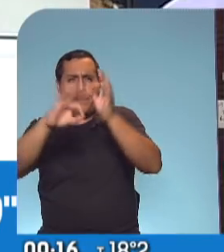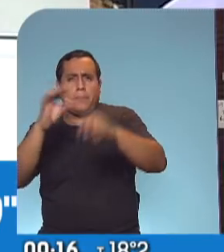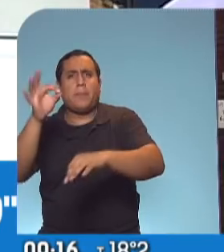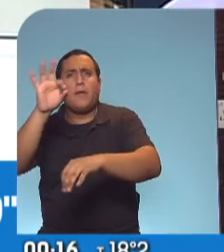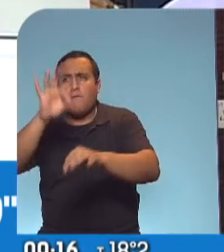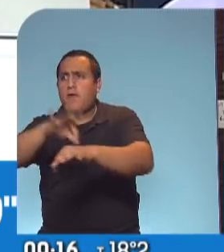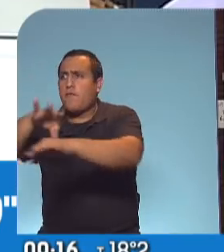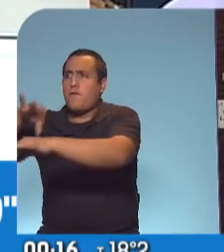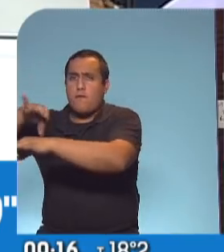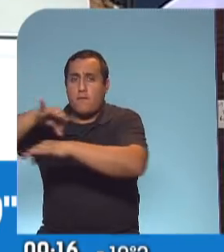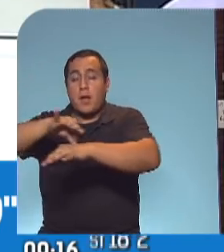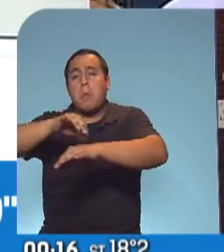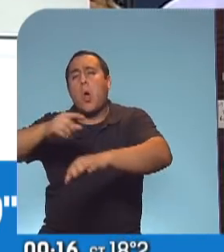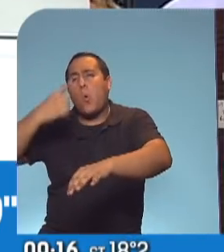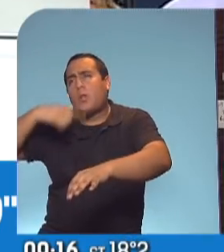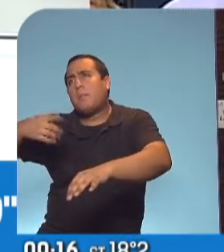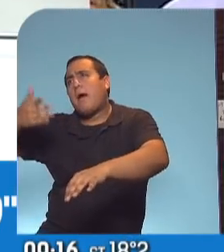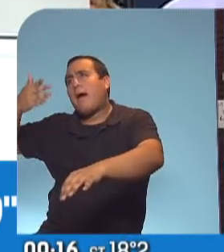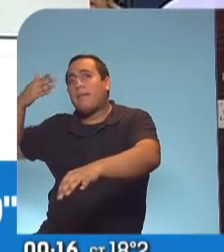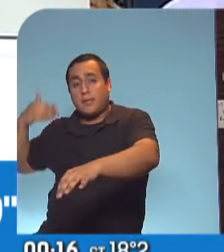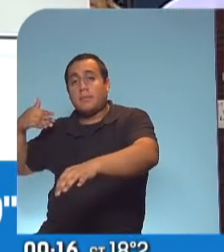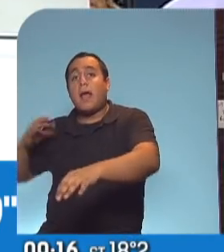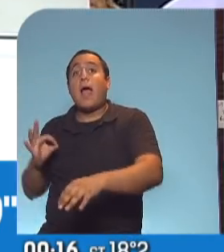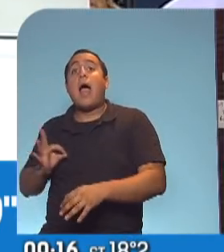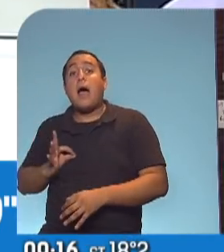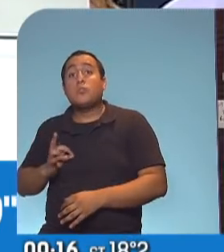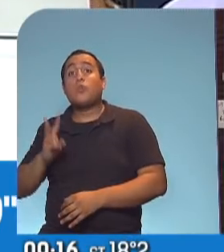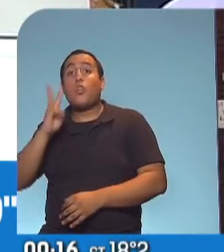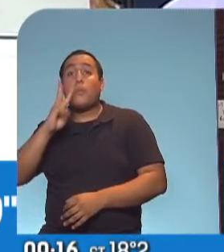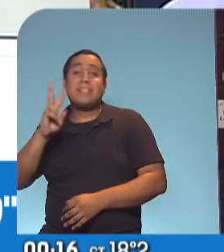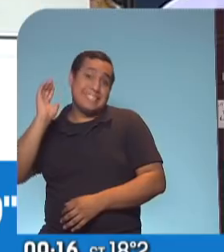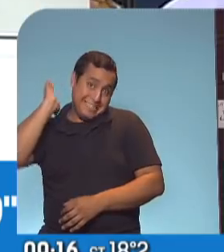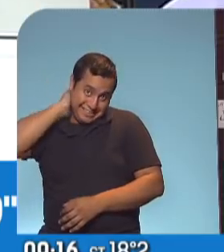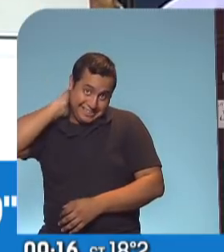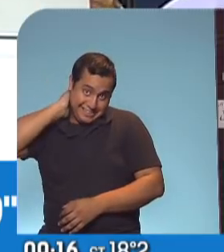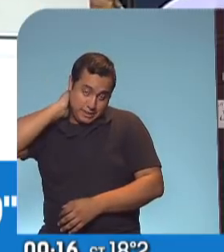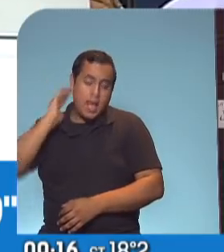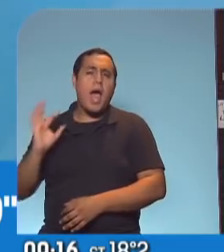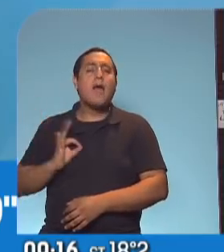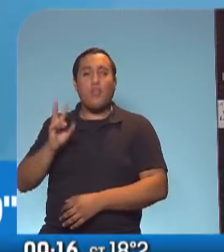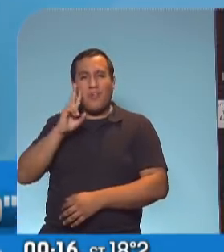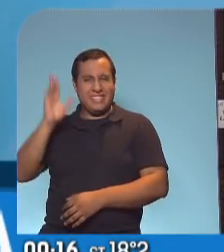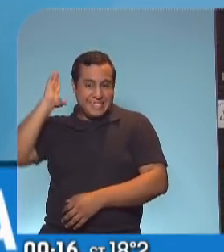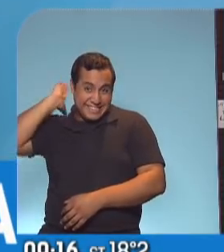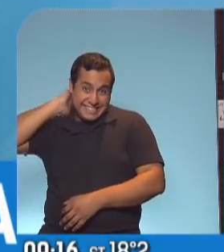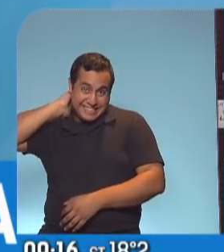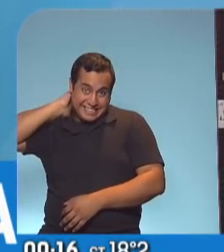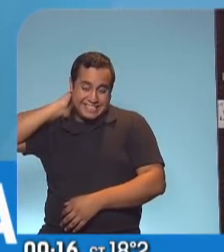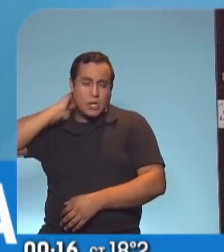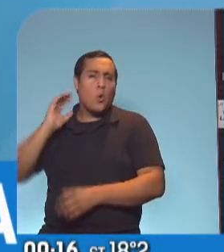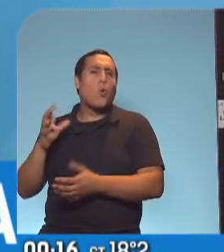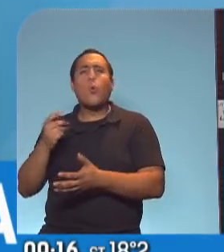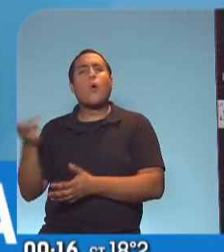y la última oleada que fue en el año 2016. En el año 2016 se notificaron más